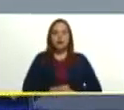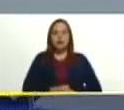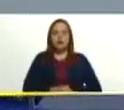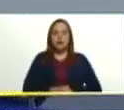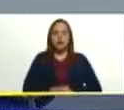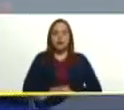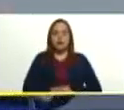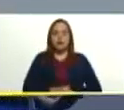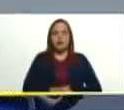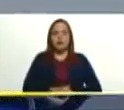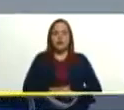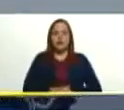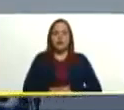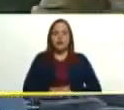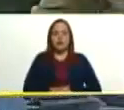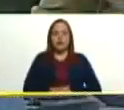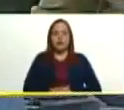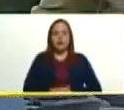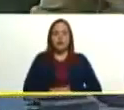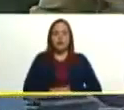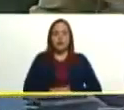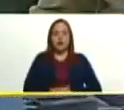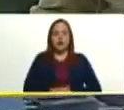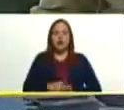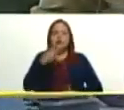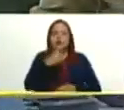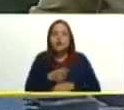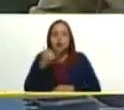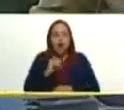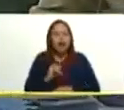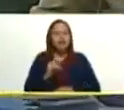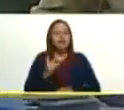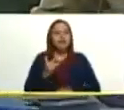have these experiences. Y debemos tener esas